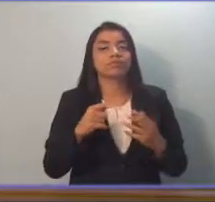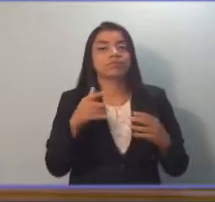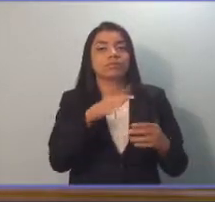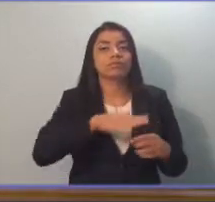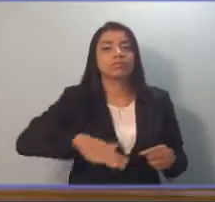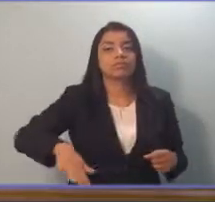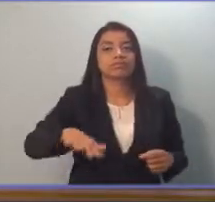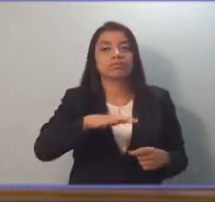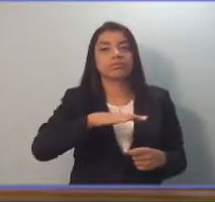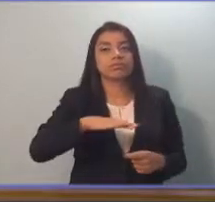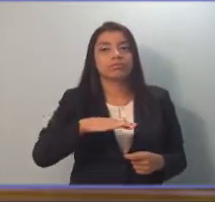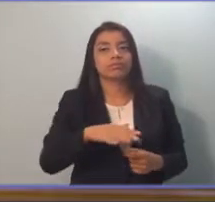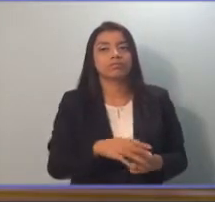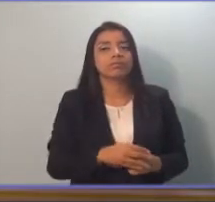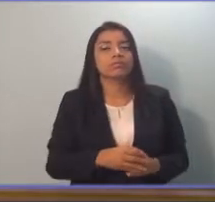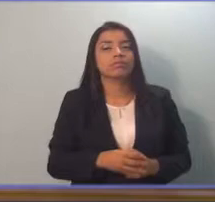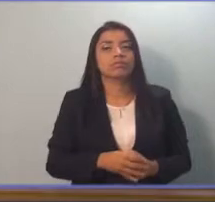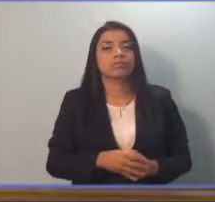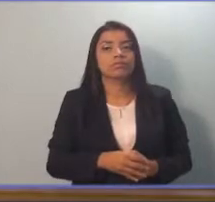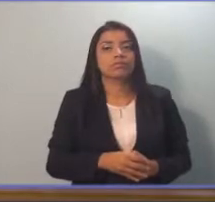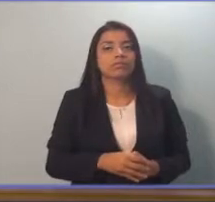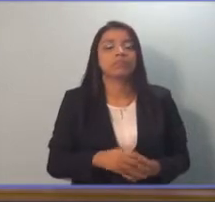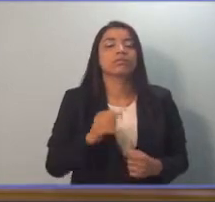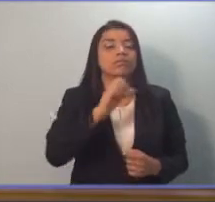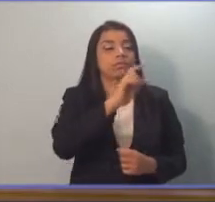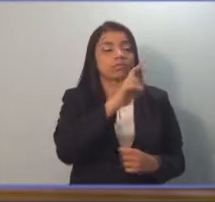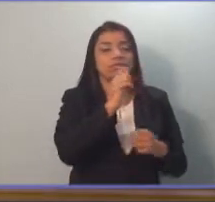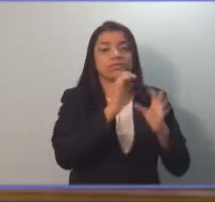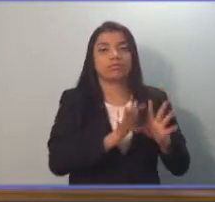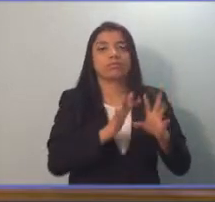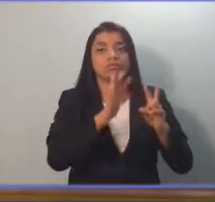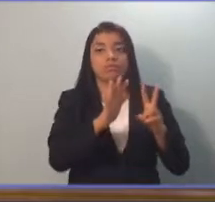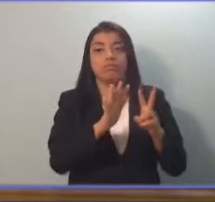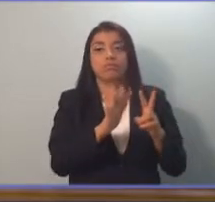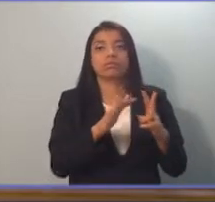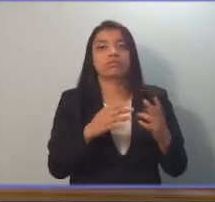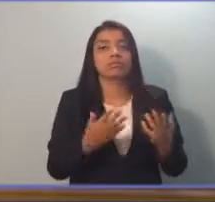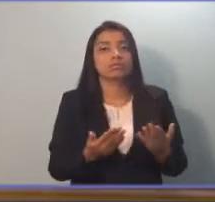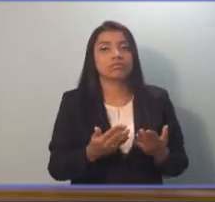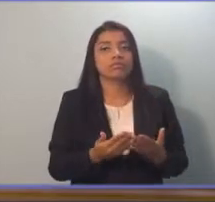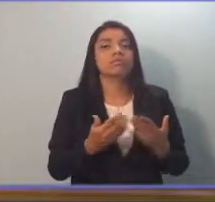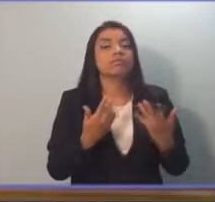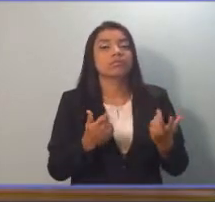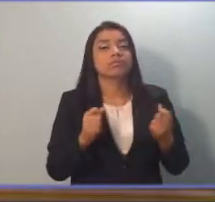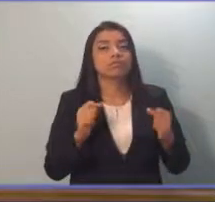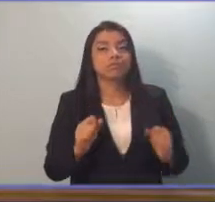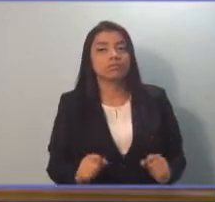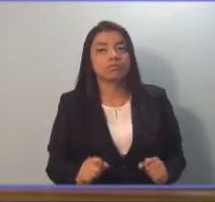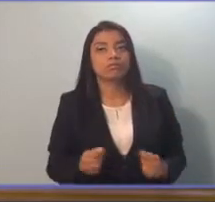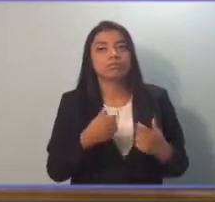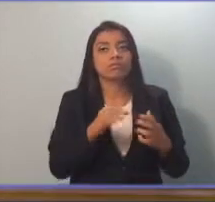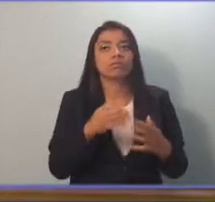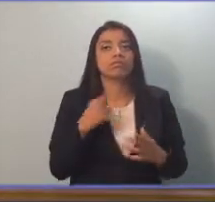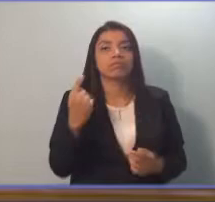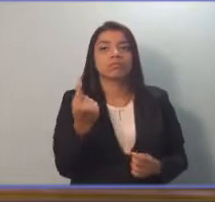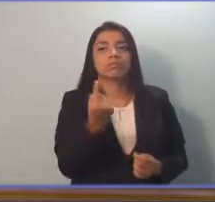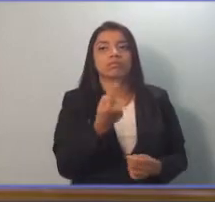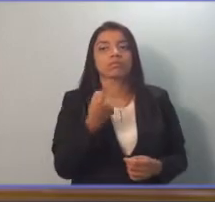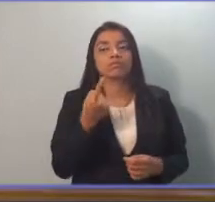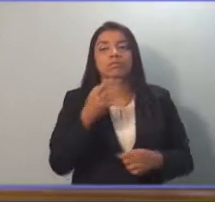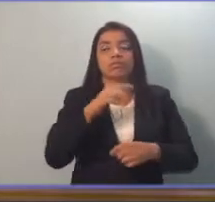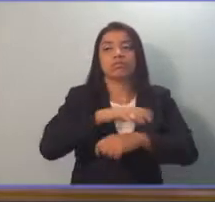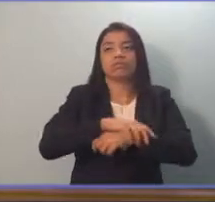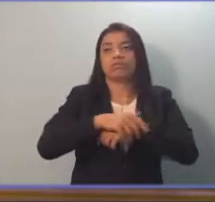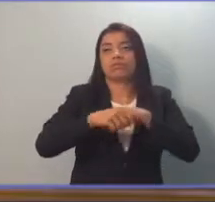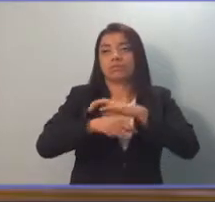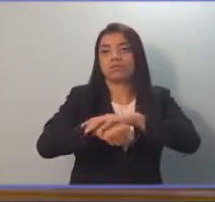Detención Menor en 2017 ha permitido que miles de personas privadas de libertad